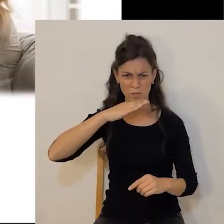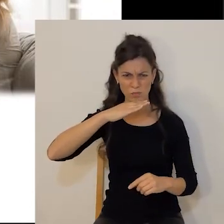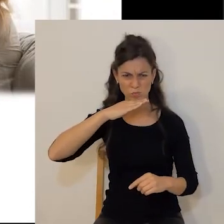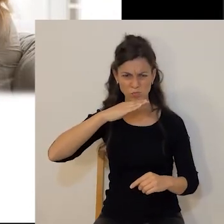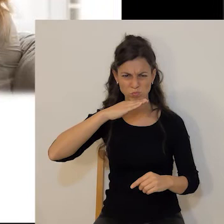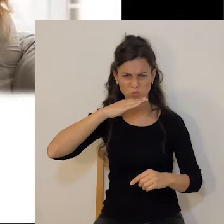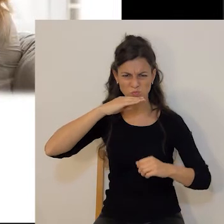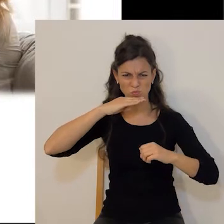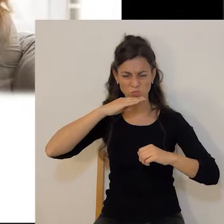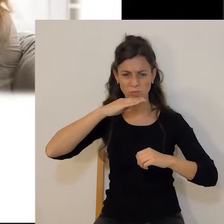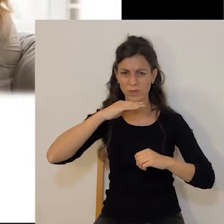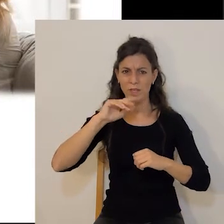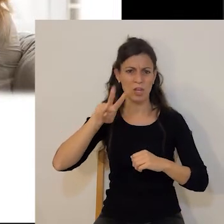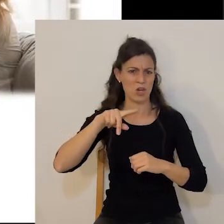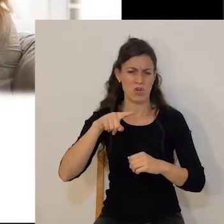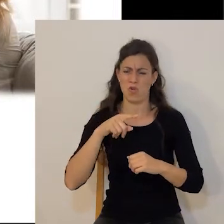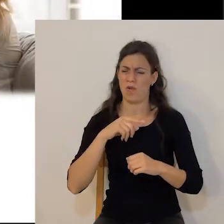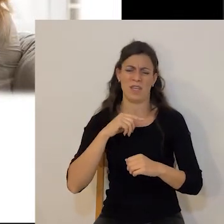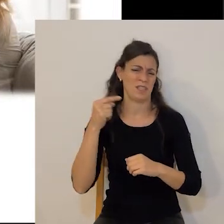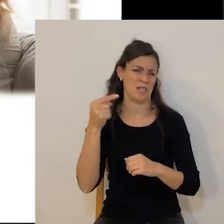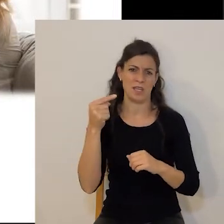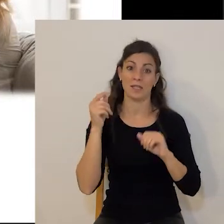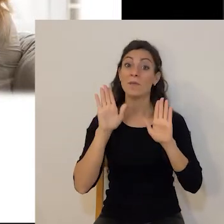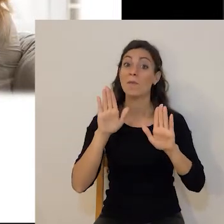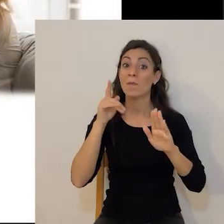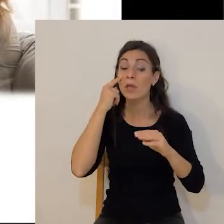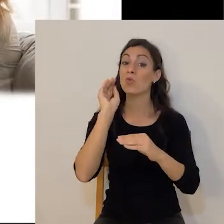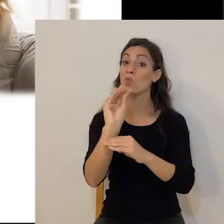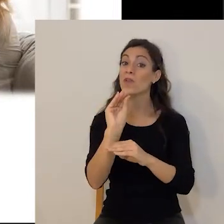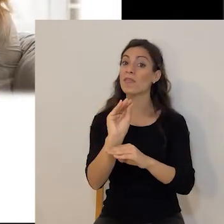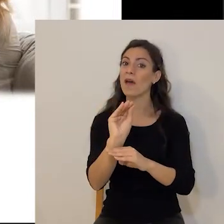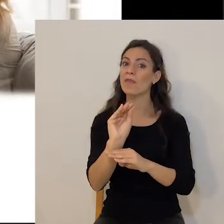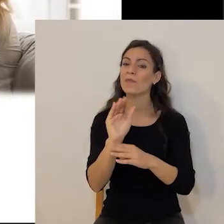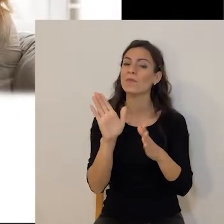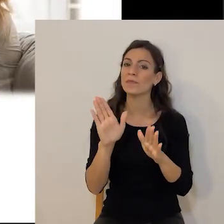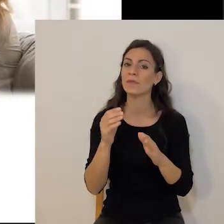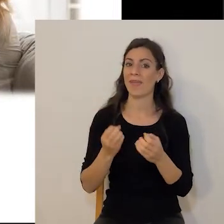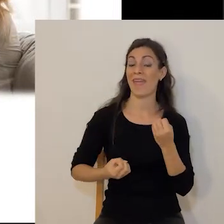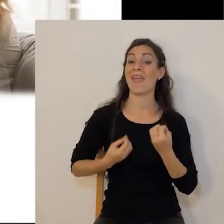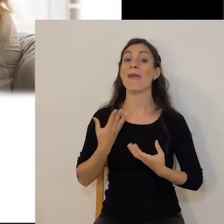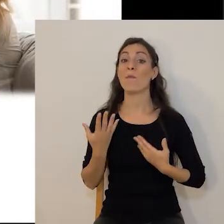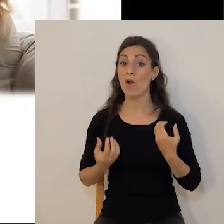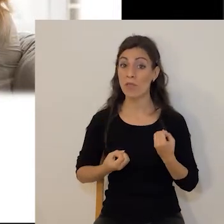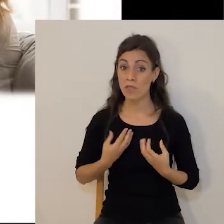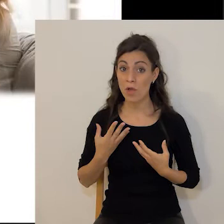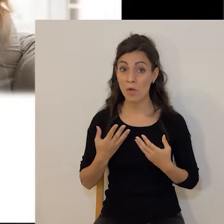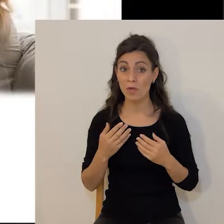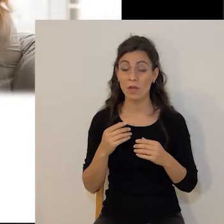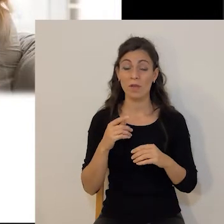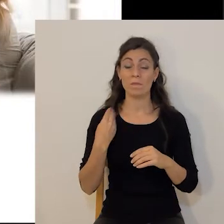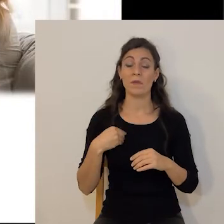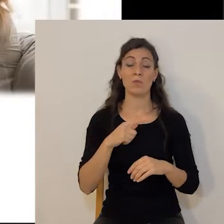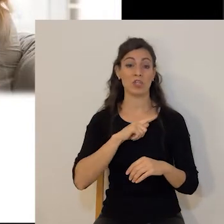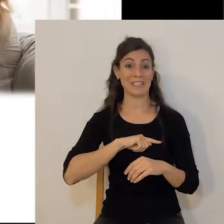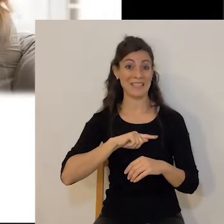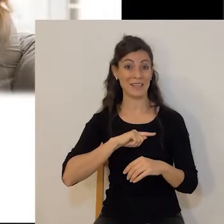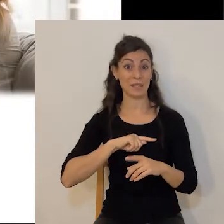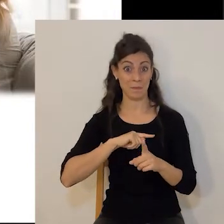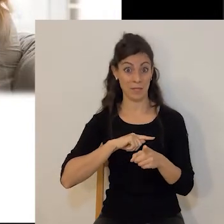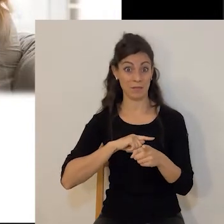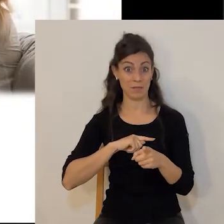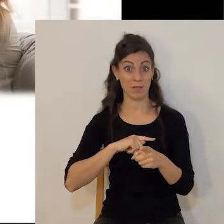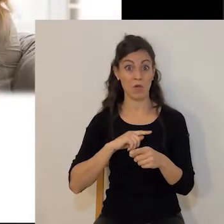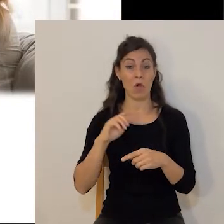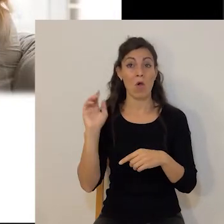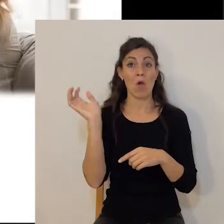una emoción negativa, pero cuidado, como emoción, como un sentimiento